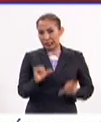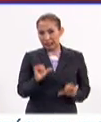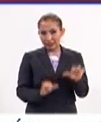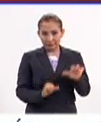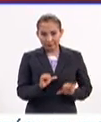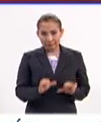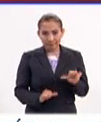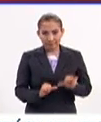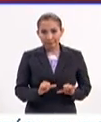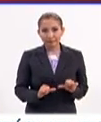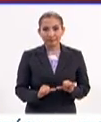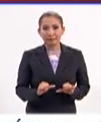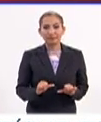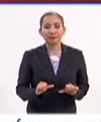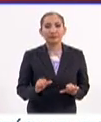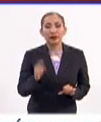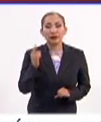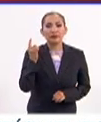para